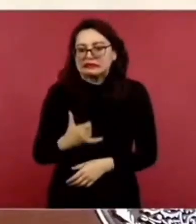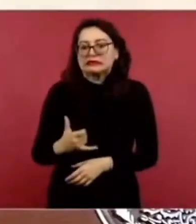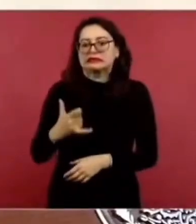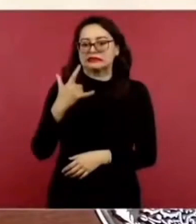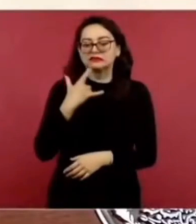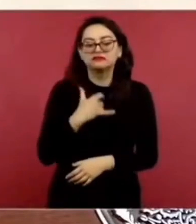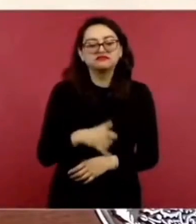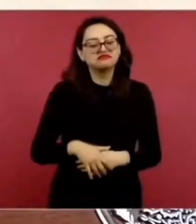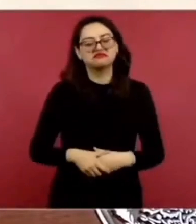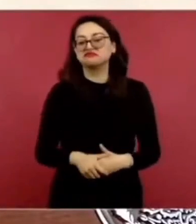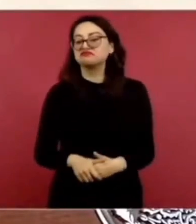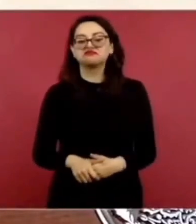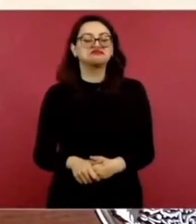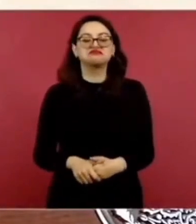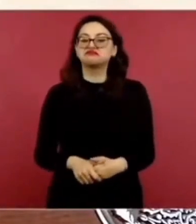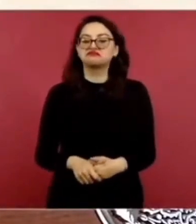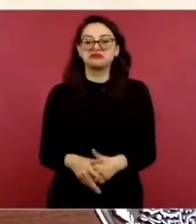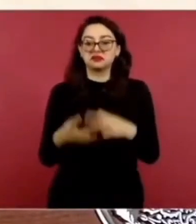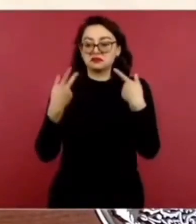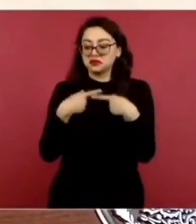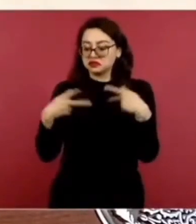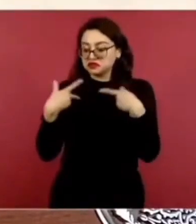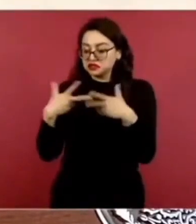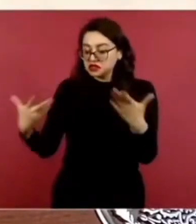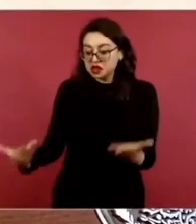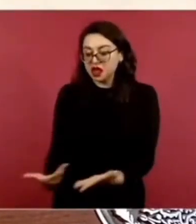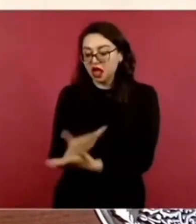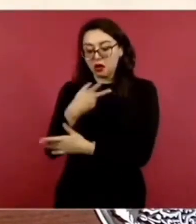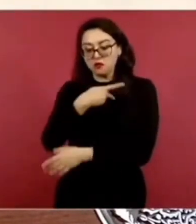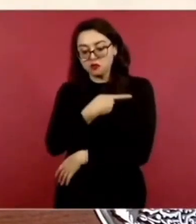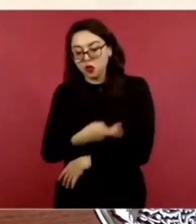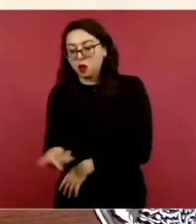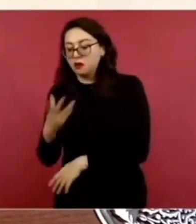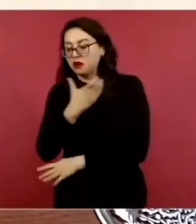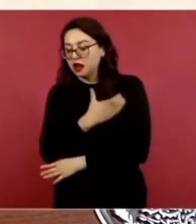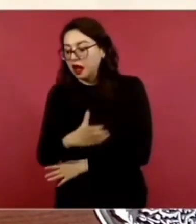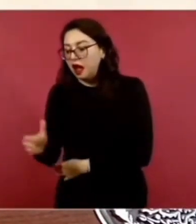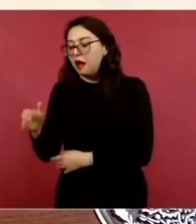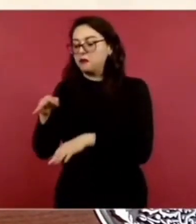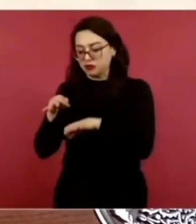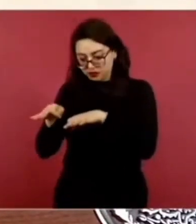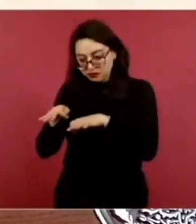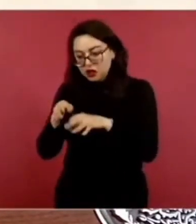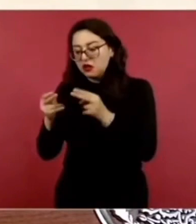hijo de campesino, de obrero, de comerciante,